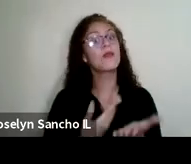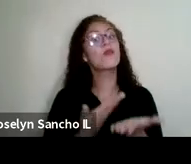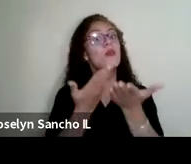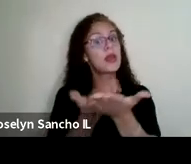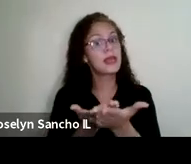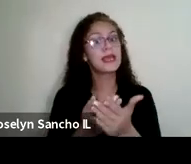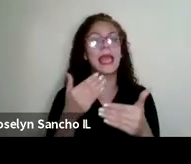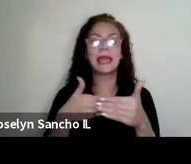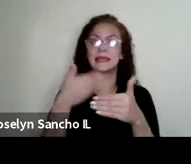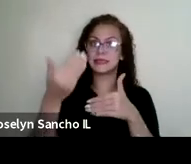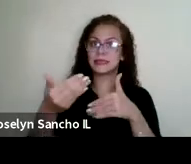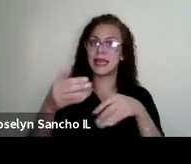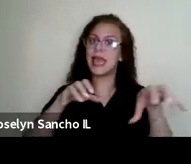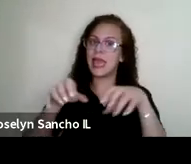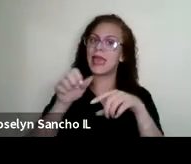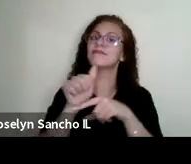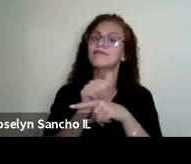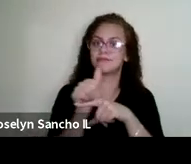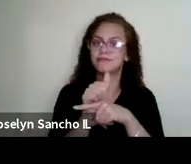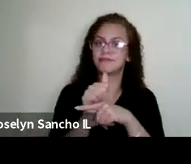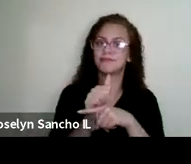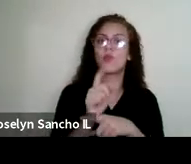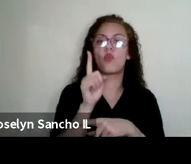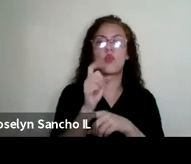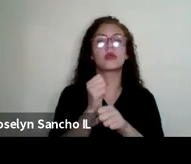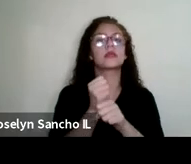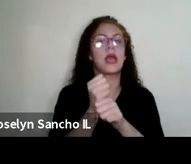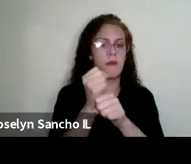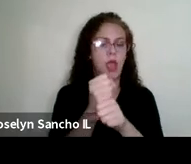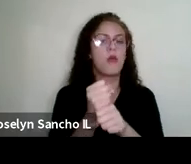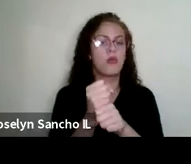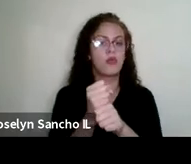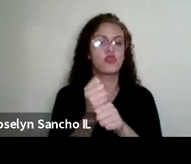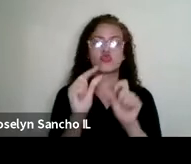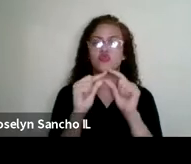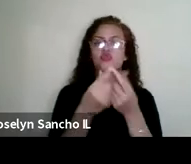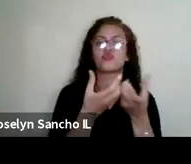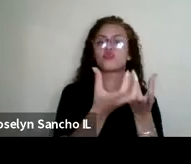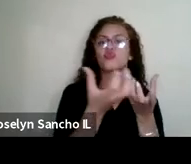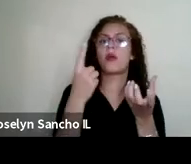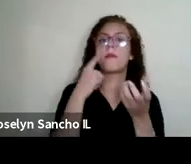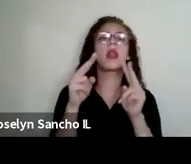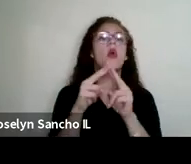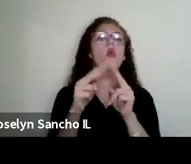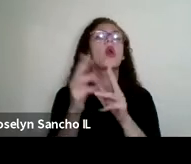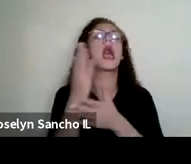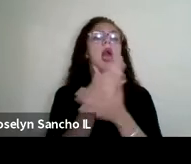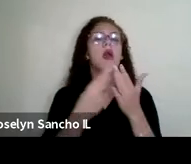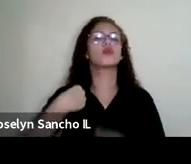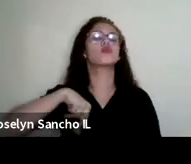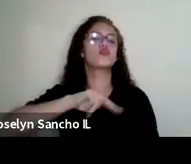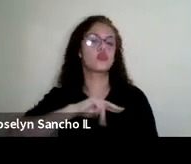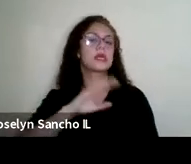el siguiente ejercicio, que es un trabajo en subgrupos para conocer algunas de